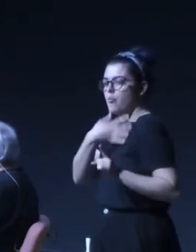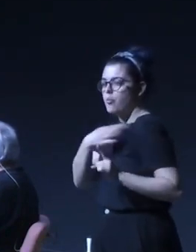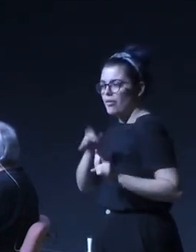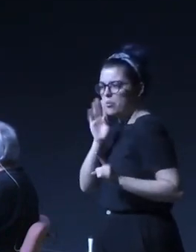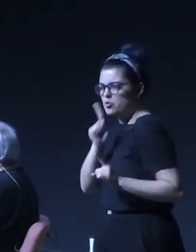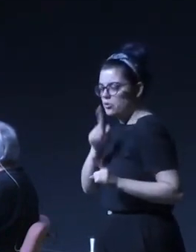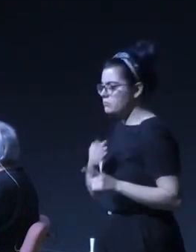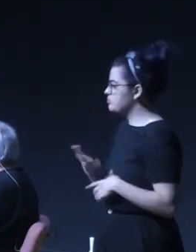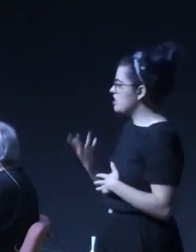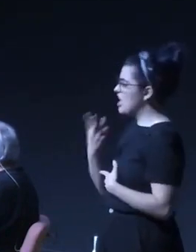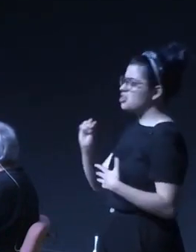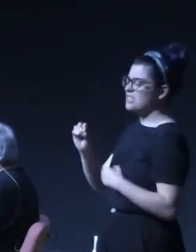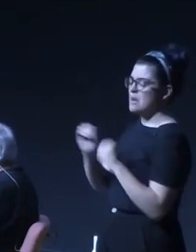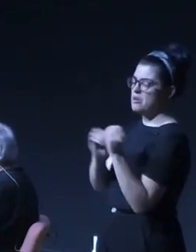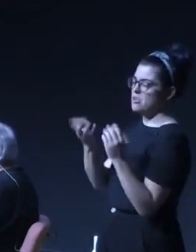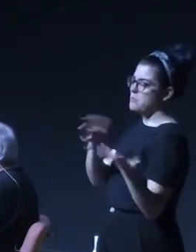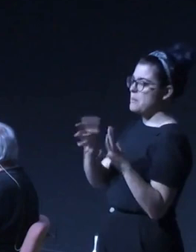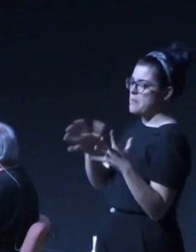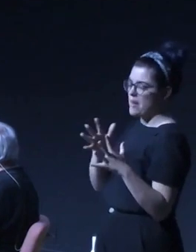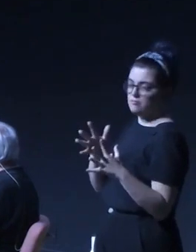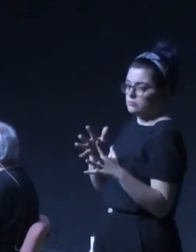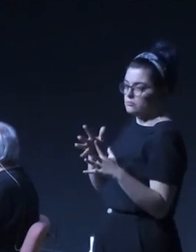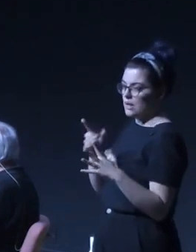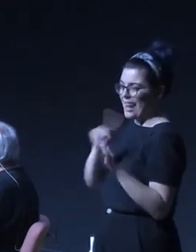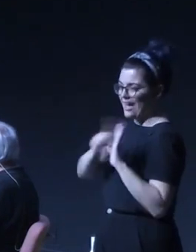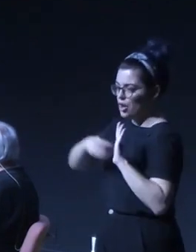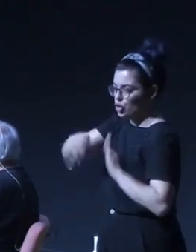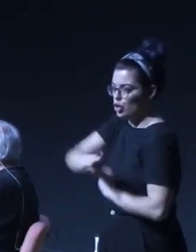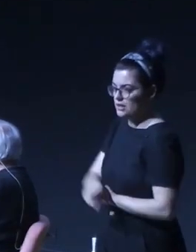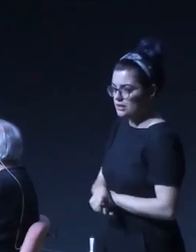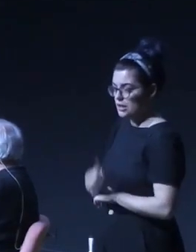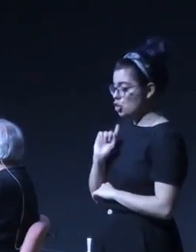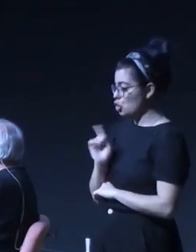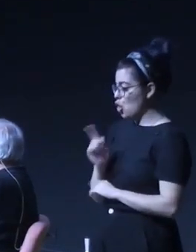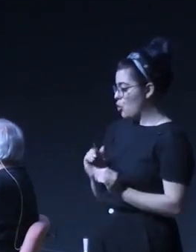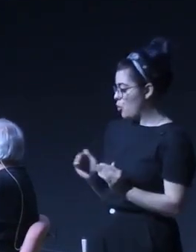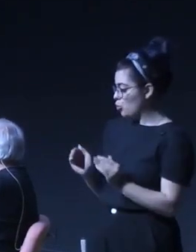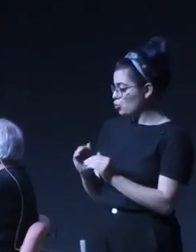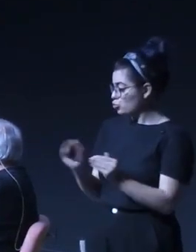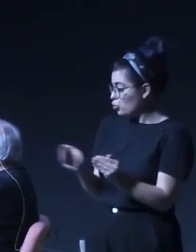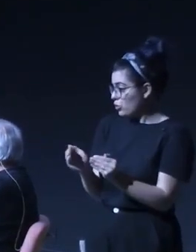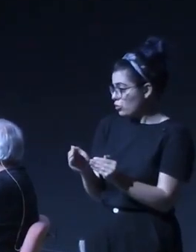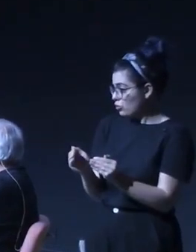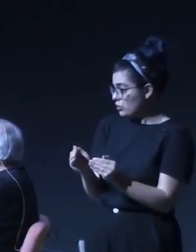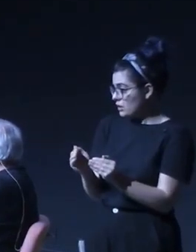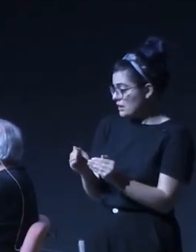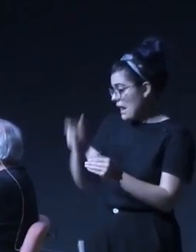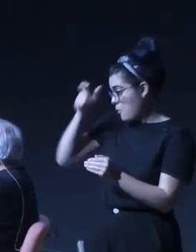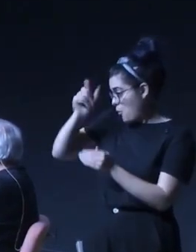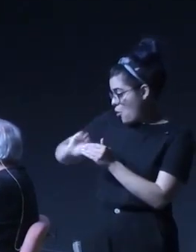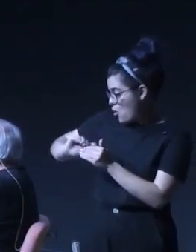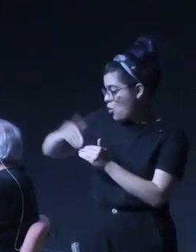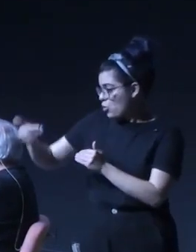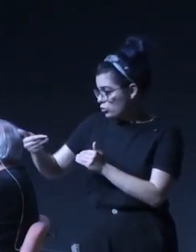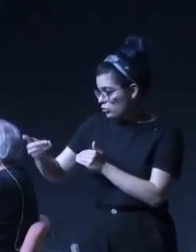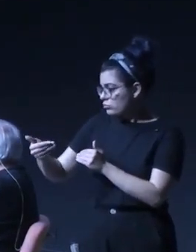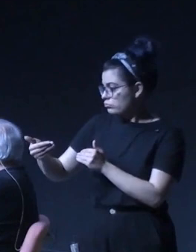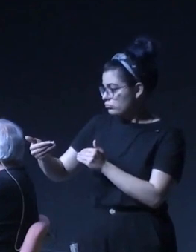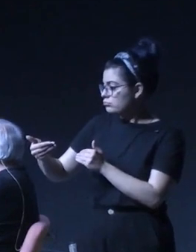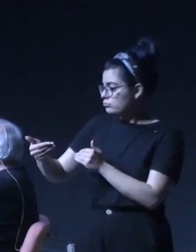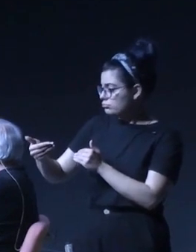80%, más o menos. Solo le queda un trocito que está en el otro municipio, que es Abanto de